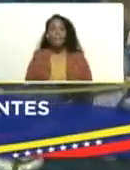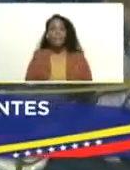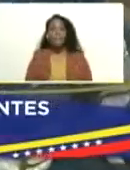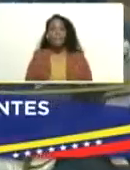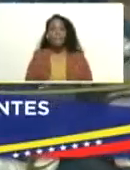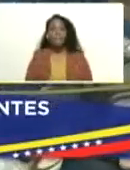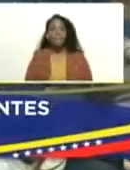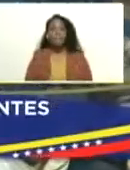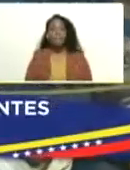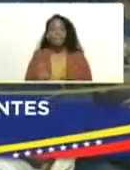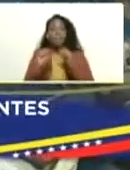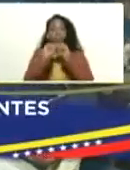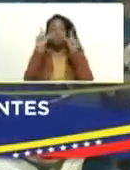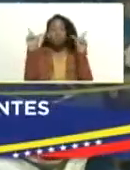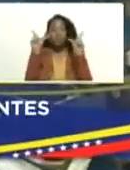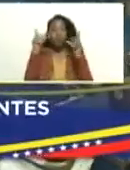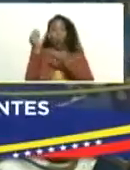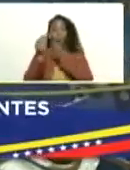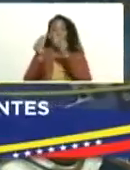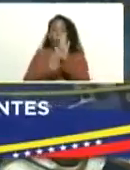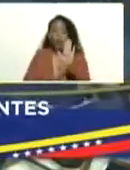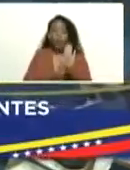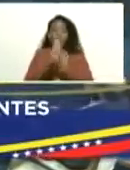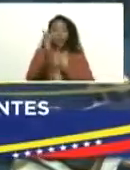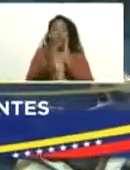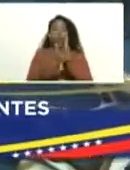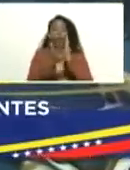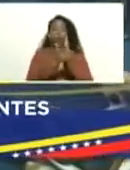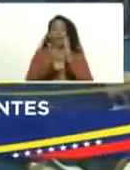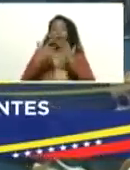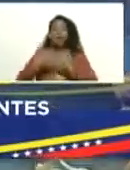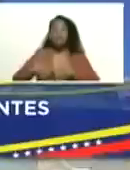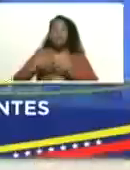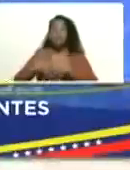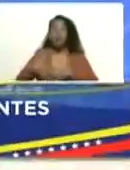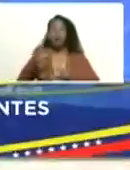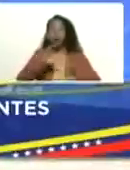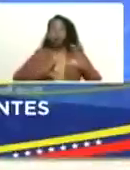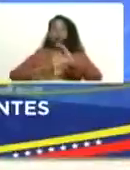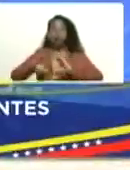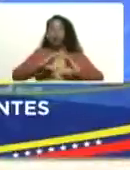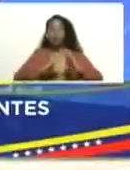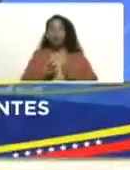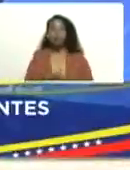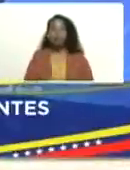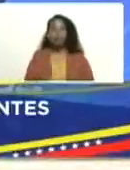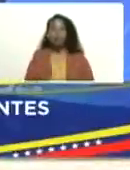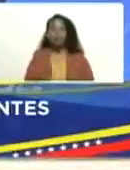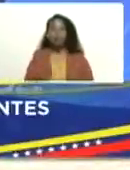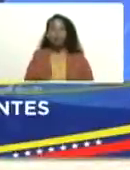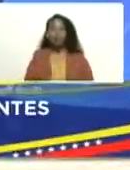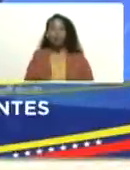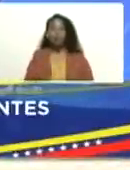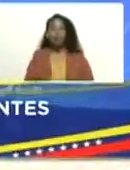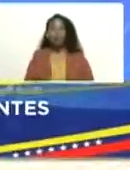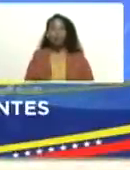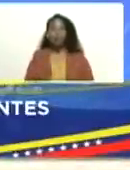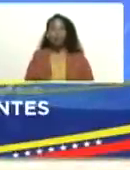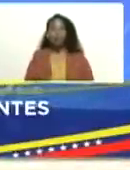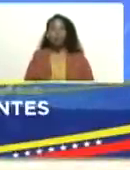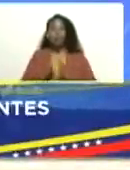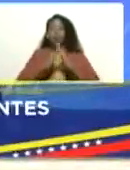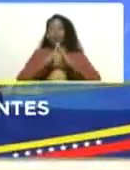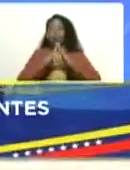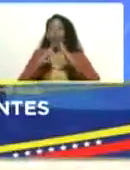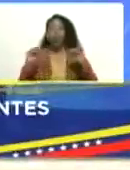Es impresionante su desarrollo industrial, científico, tecnológico, a todo